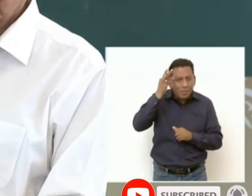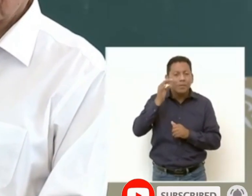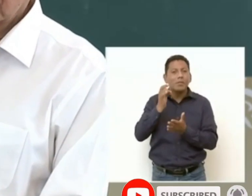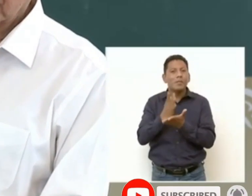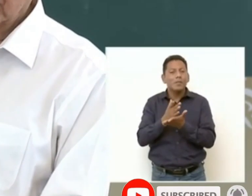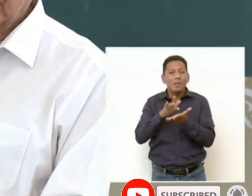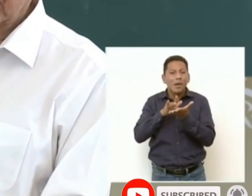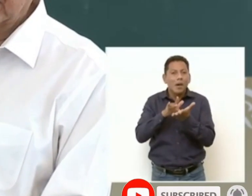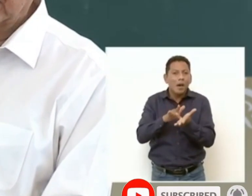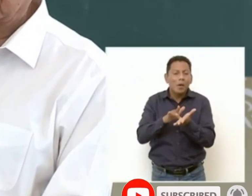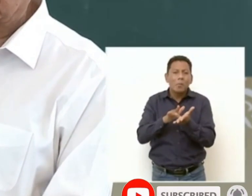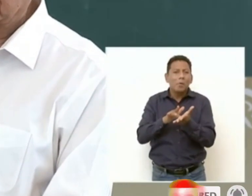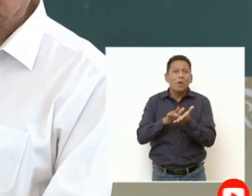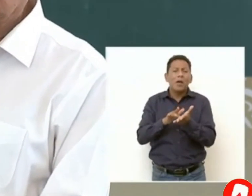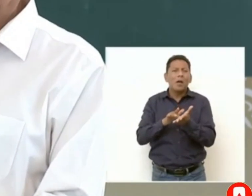no